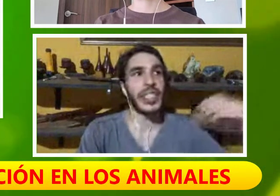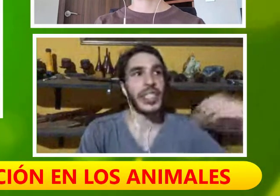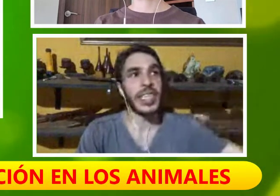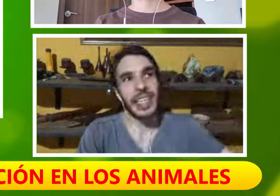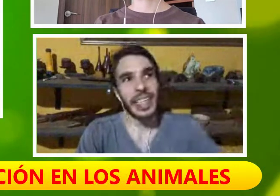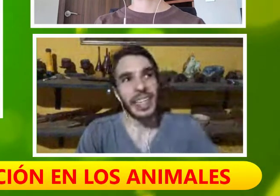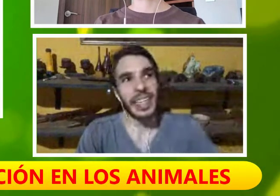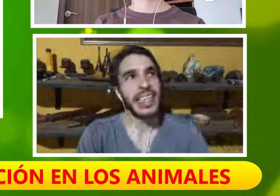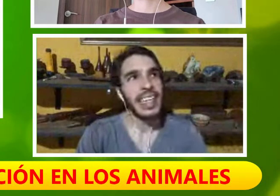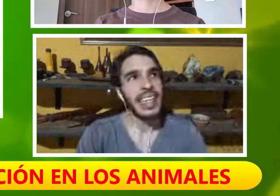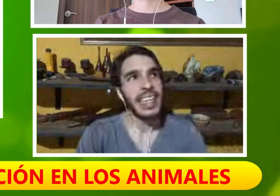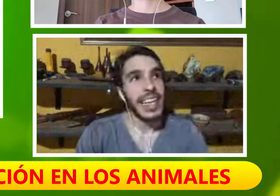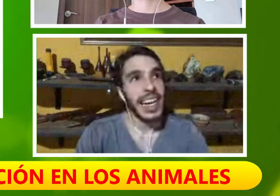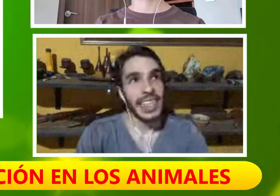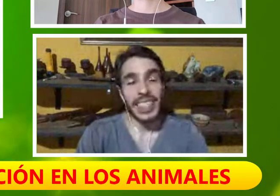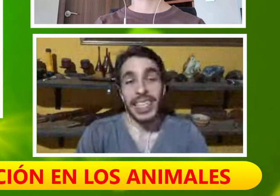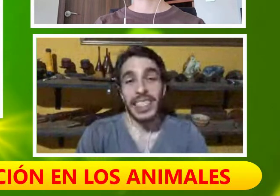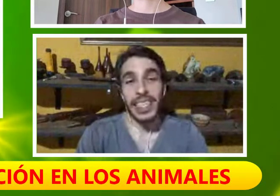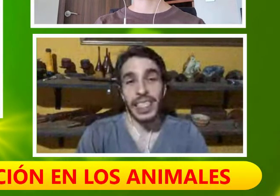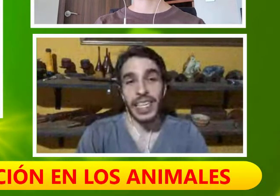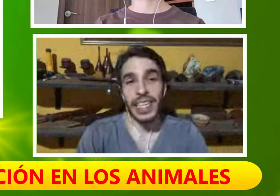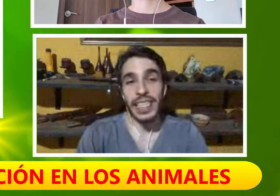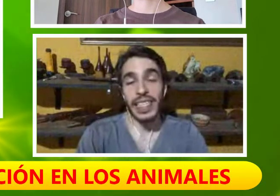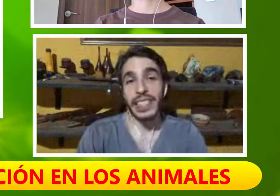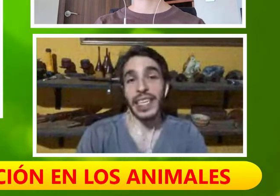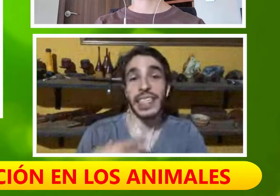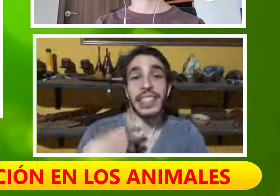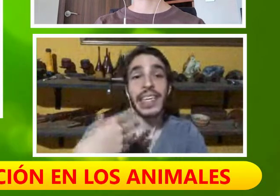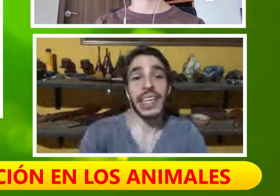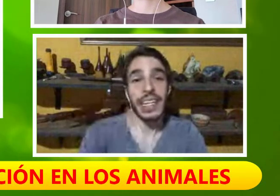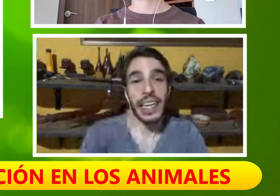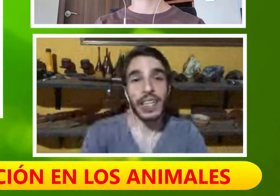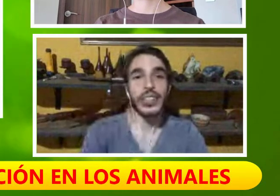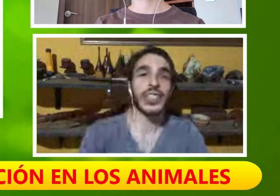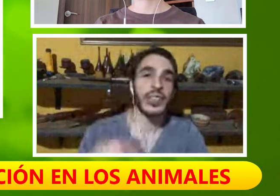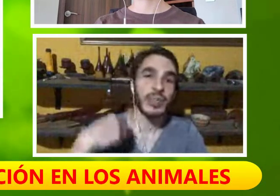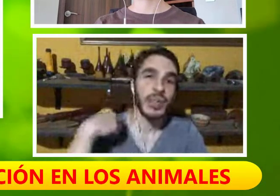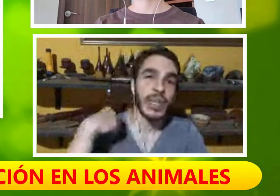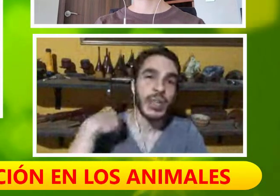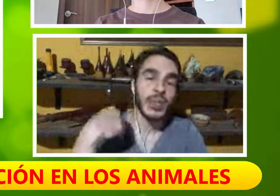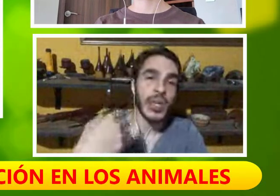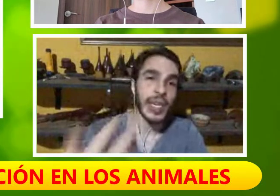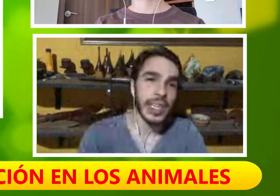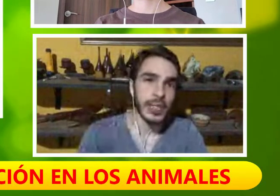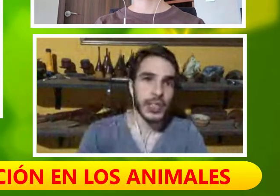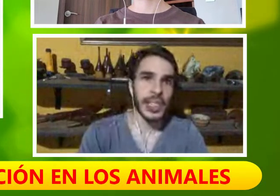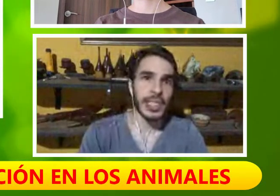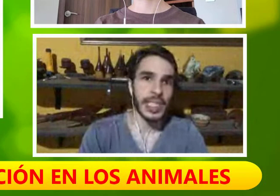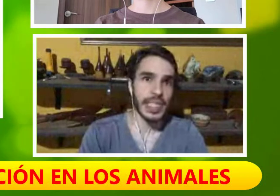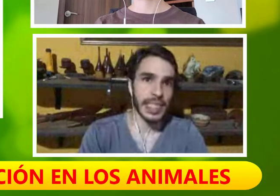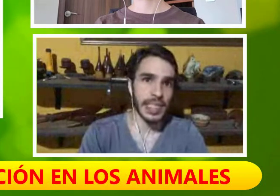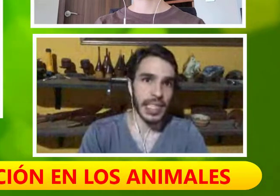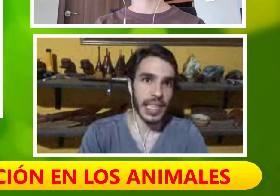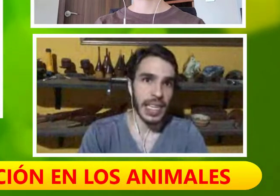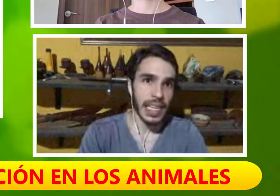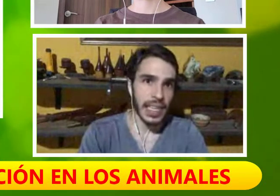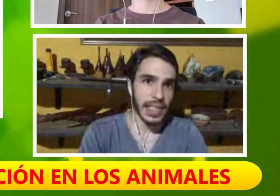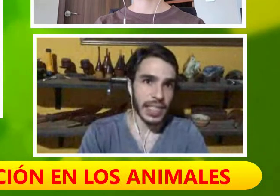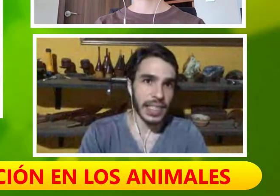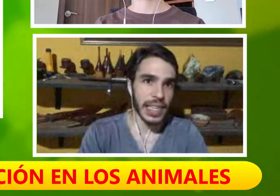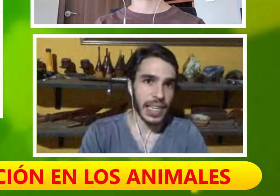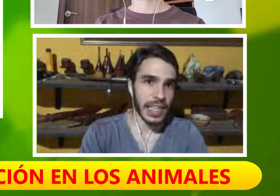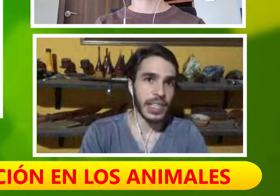por decir que uno siente a seres que ya están desencarnados y que uno puede comunicar con seres que ya